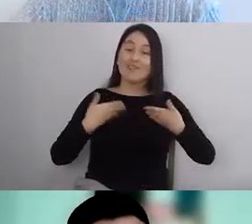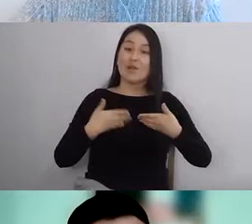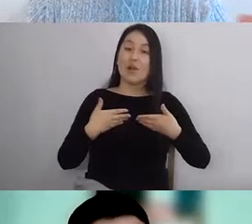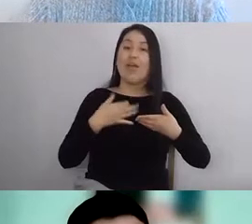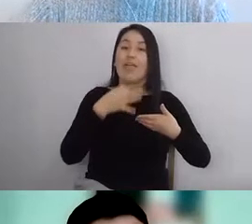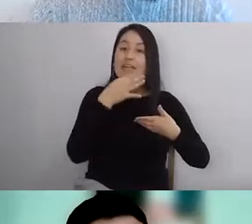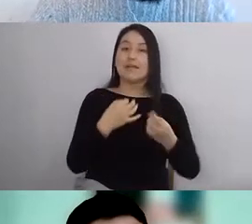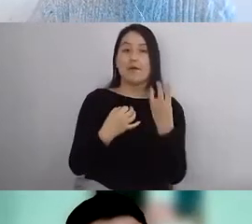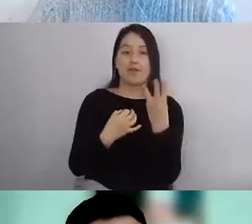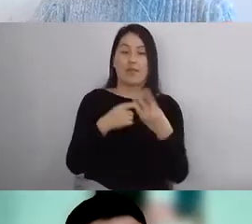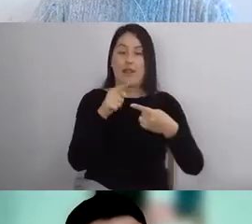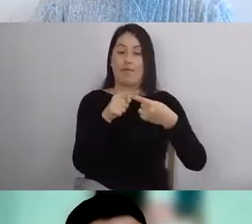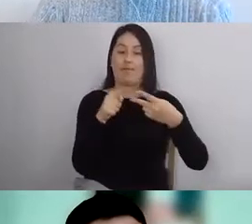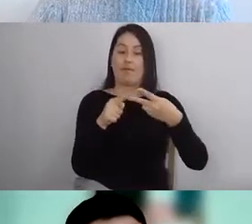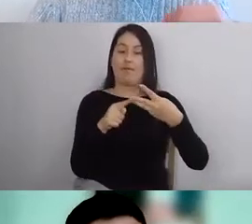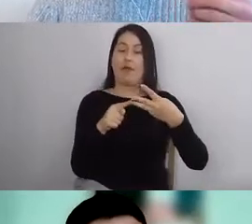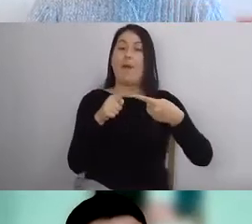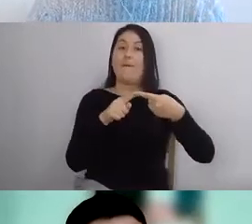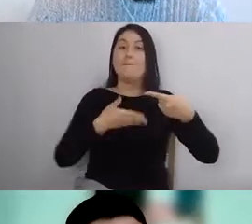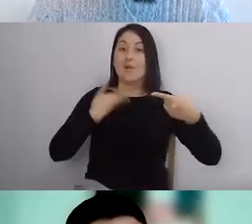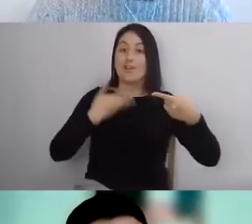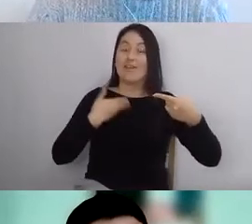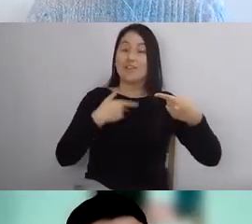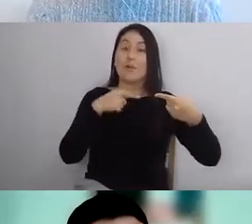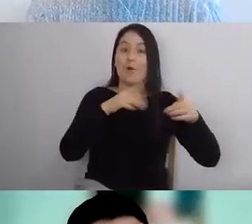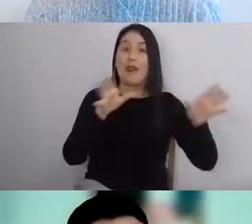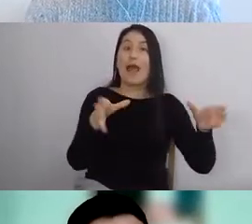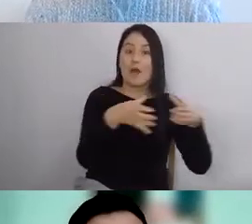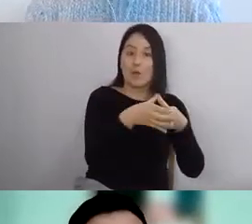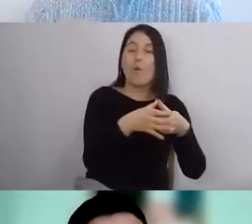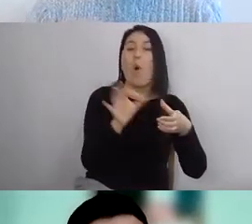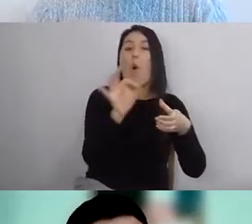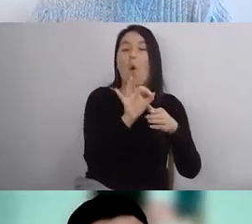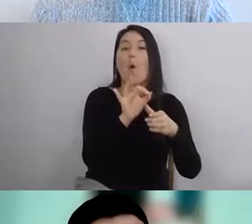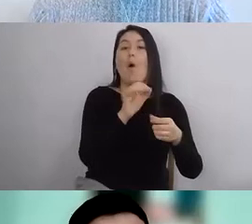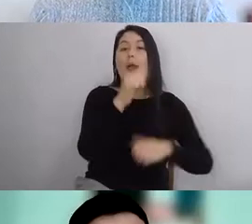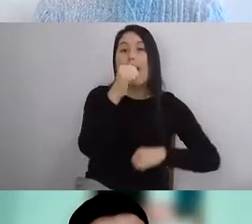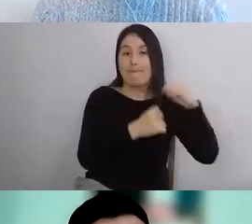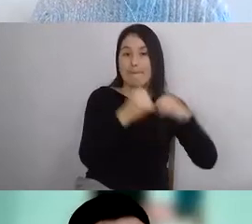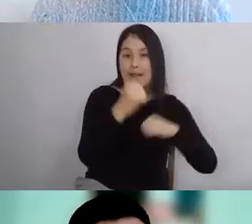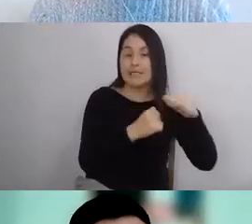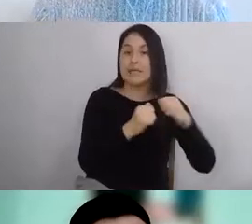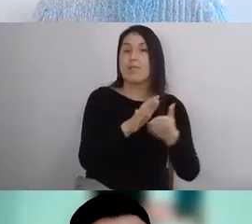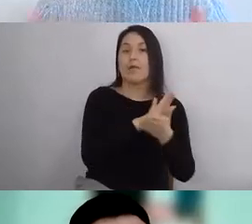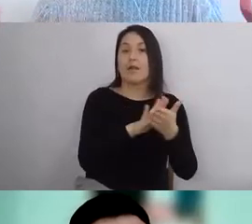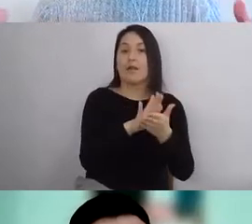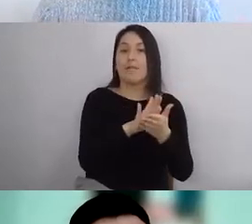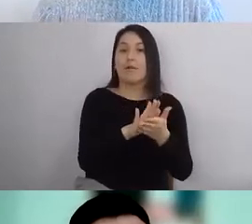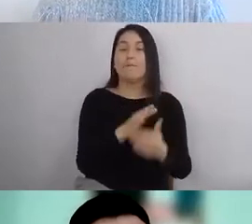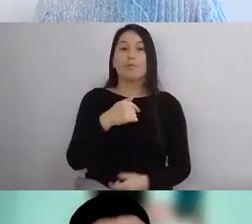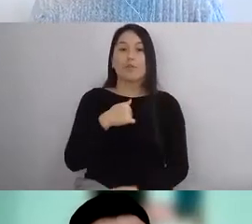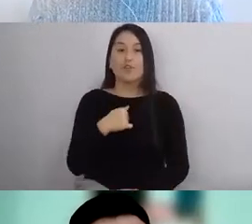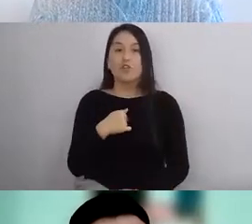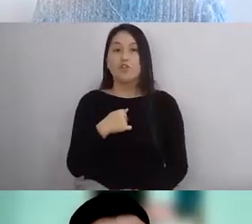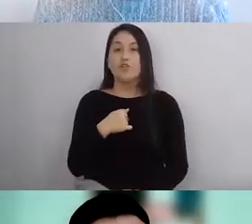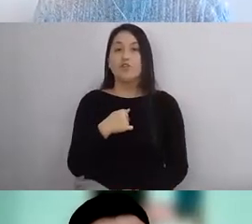simples. Motivación por la empresa o la organización a la cual estoy postulando. Por ejemplo, volvamos a Jumbo. Estoy postulando a Jumbo.